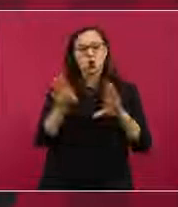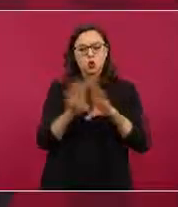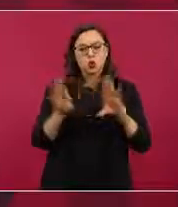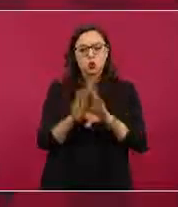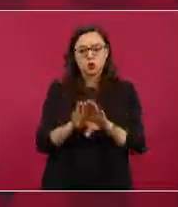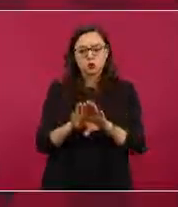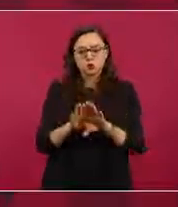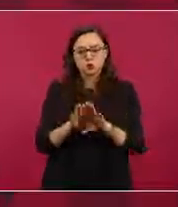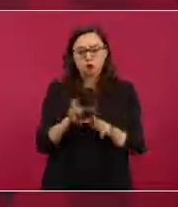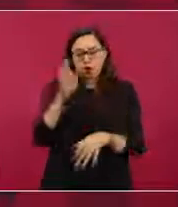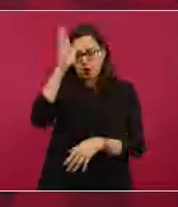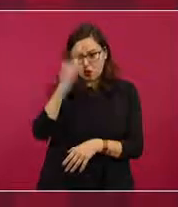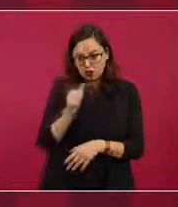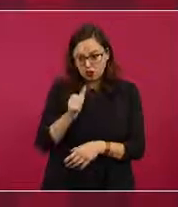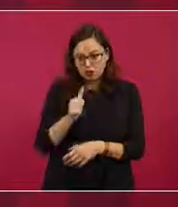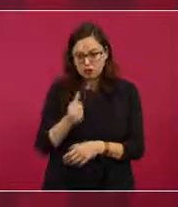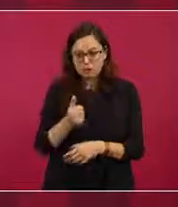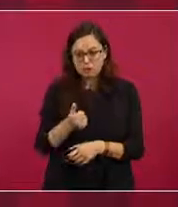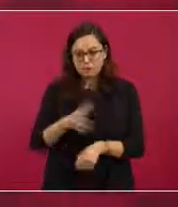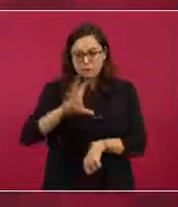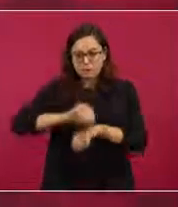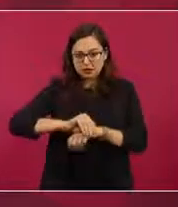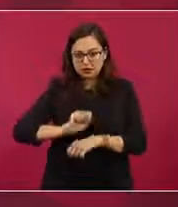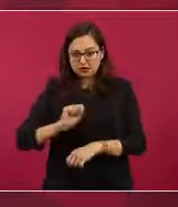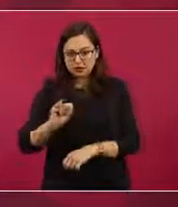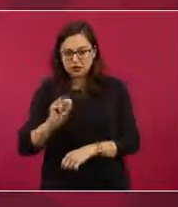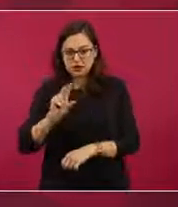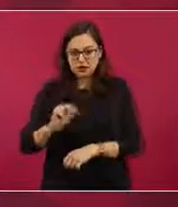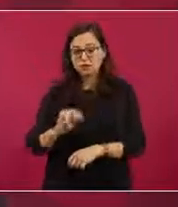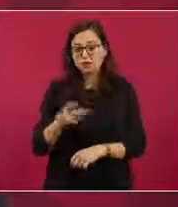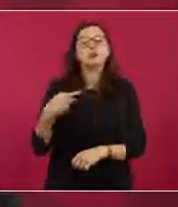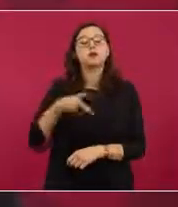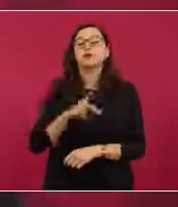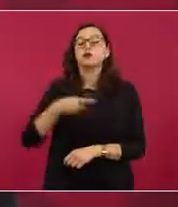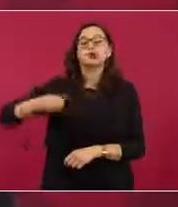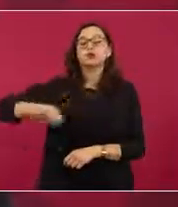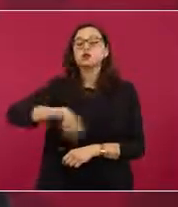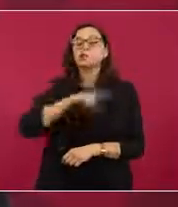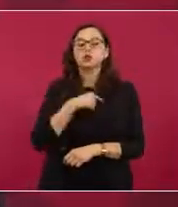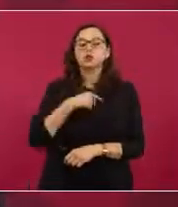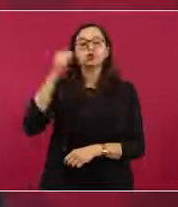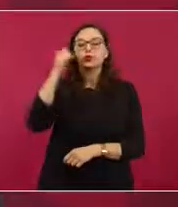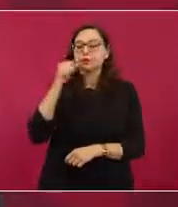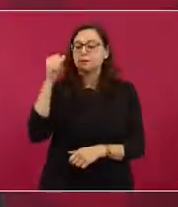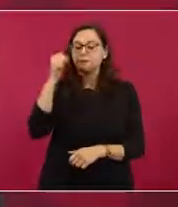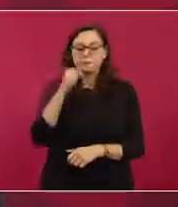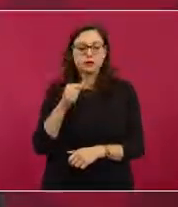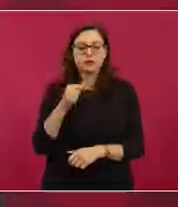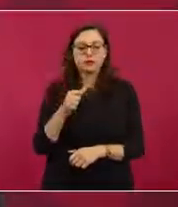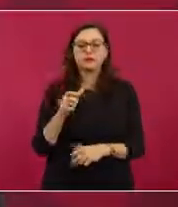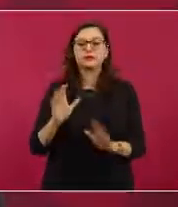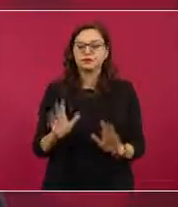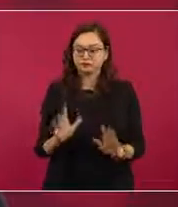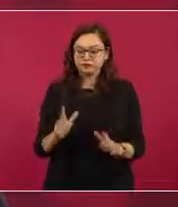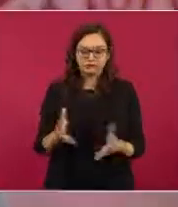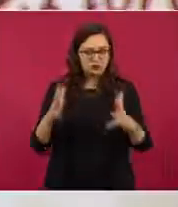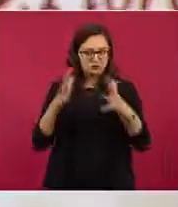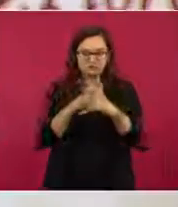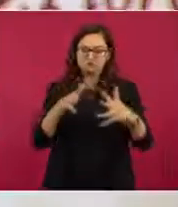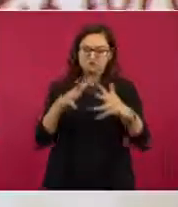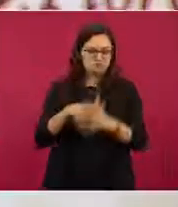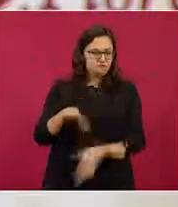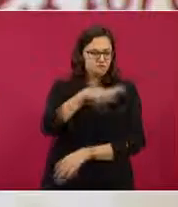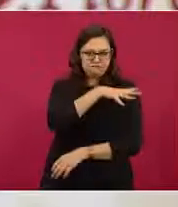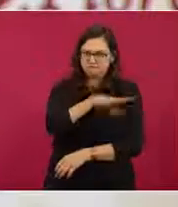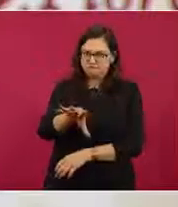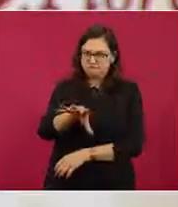definitivamente México va a sostener la misma posición que les estoy informando a ustedes, que es, en primer lugar, condena enérgica a la invasión,